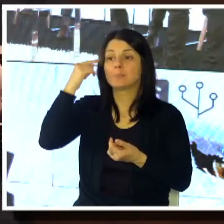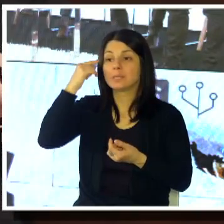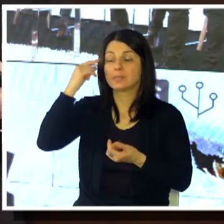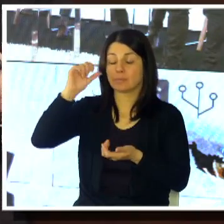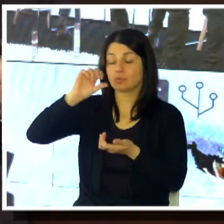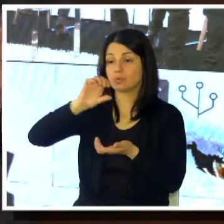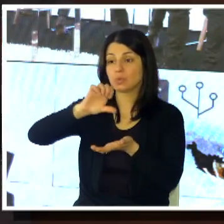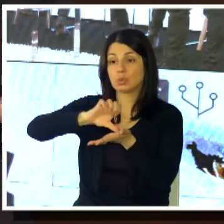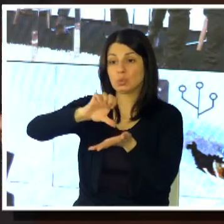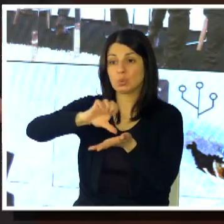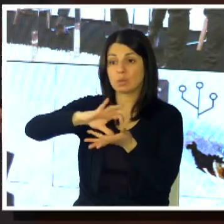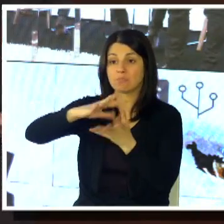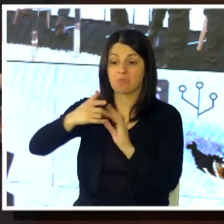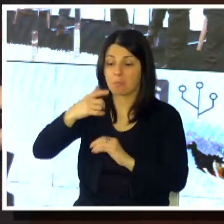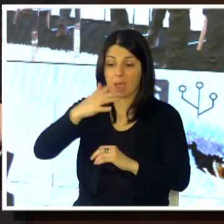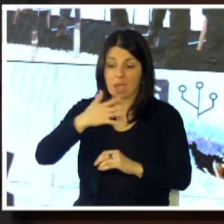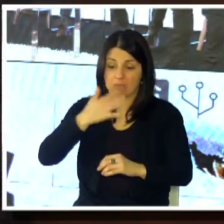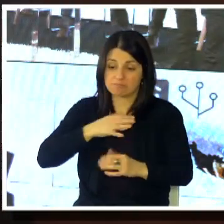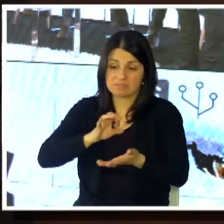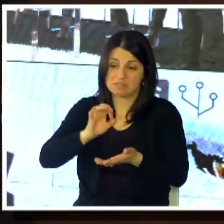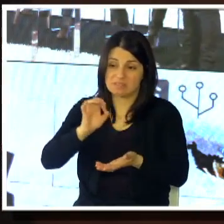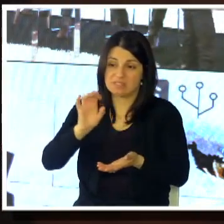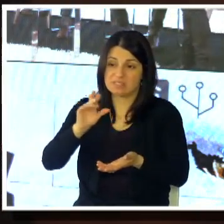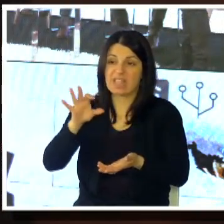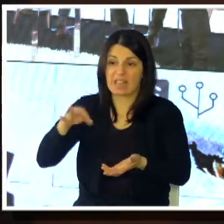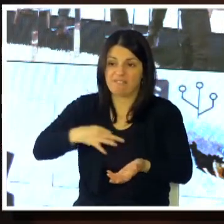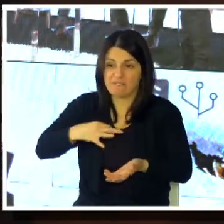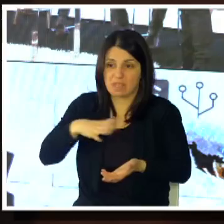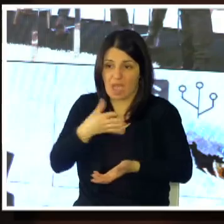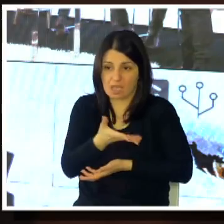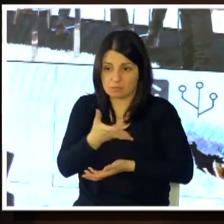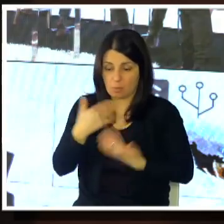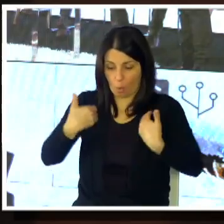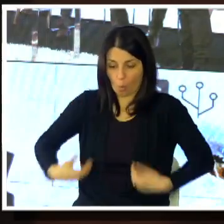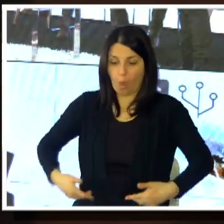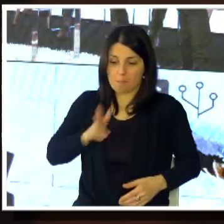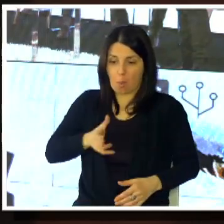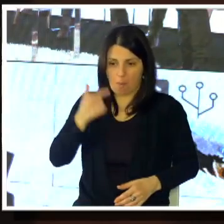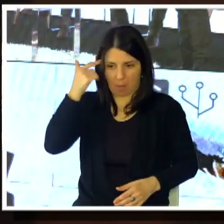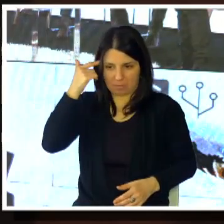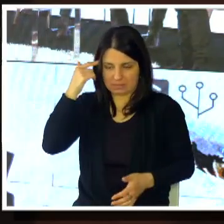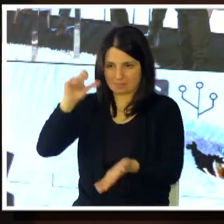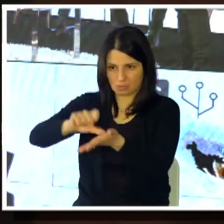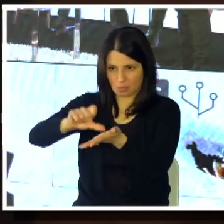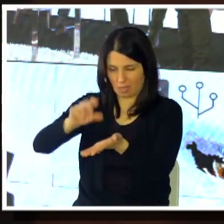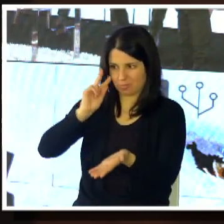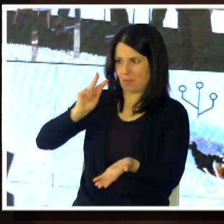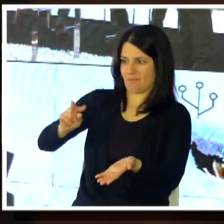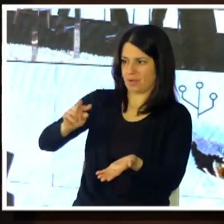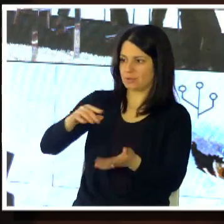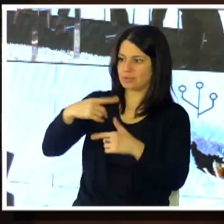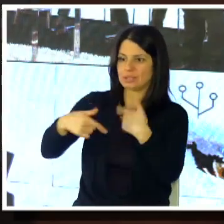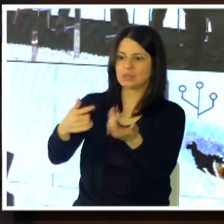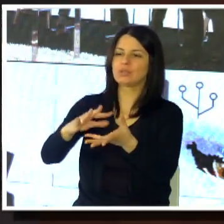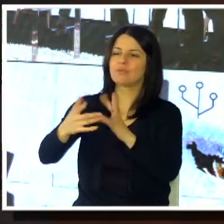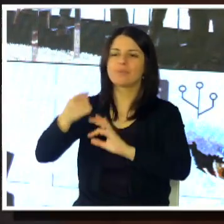fuese un ser vivo, ¿no? Y como un cuerpo humano. Entonces, si seguimos esa analogía,